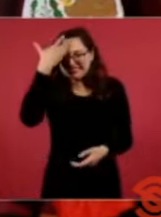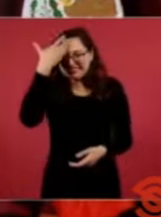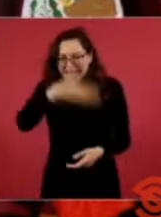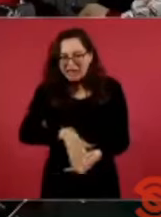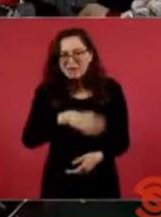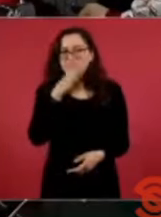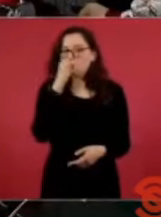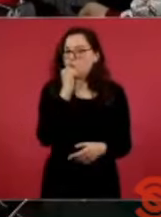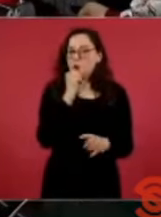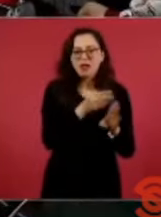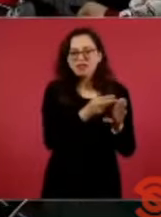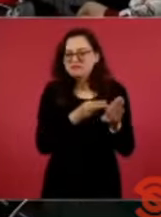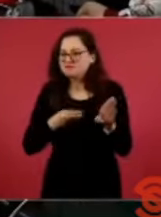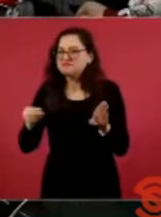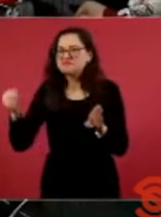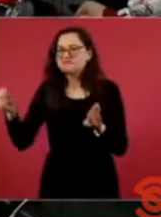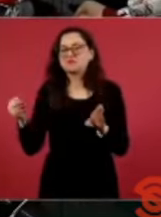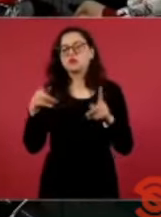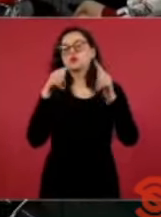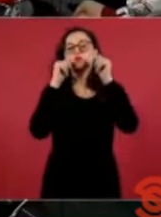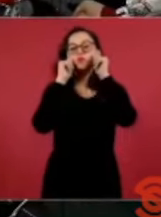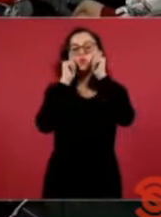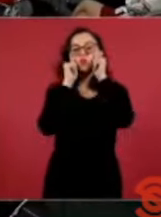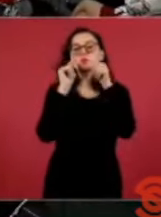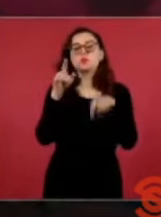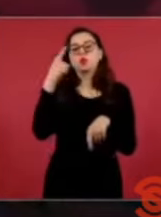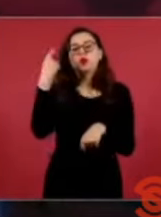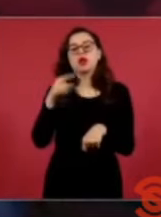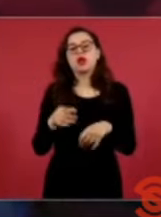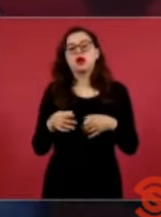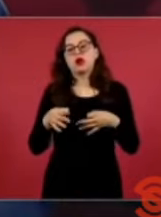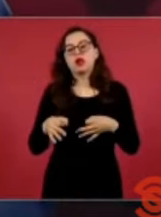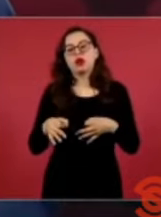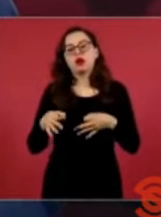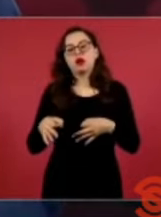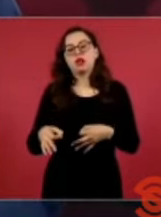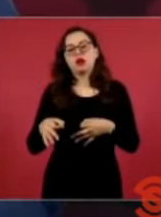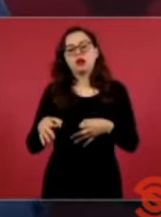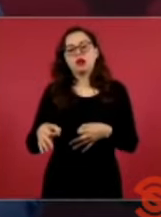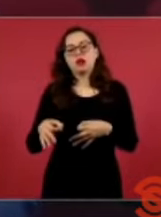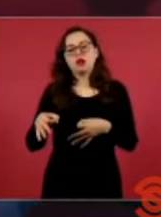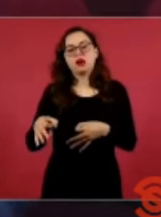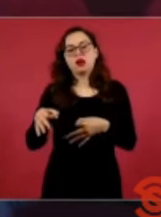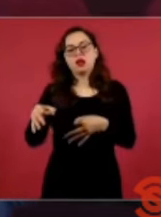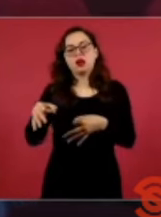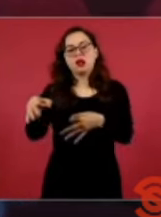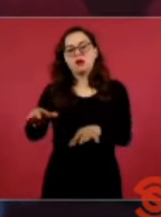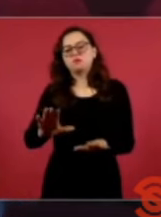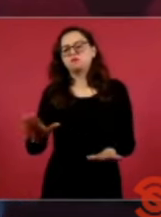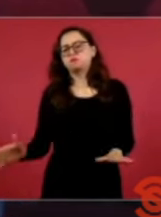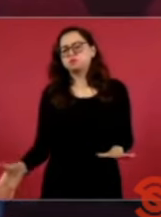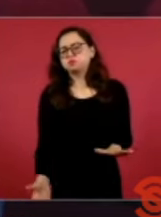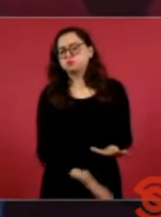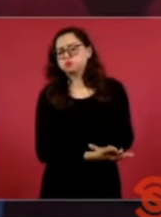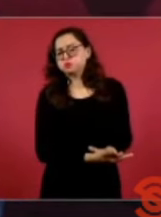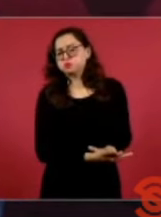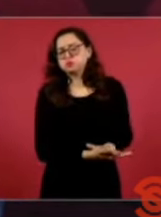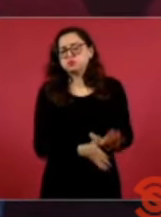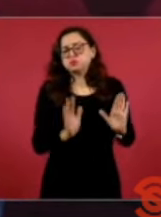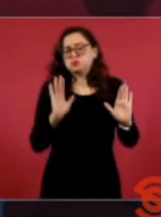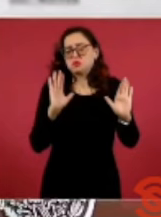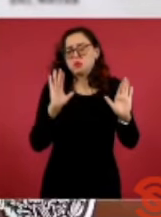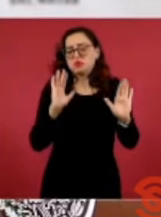y ahí duermen el sueño de los injustos, los expedientes.